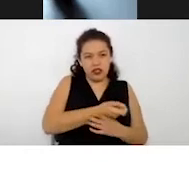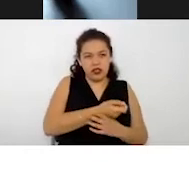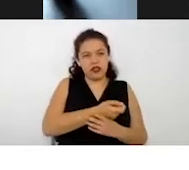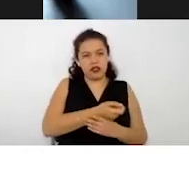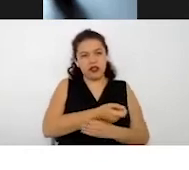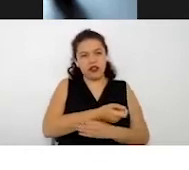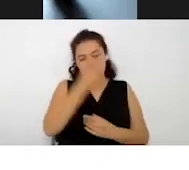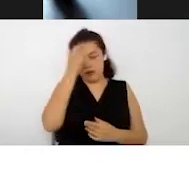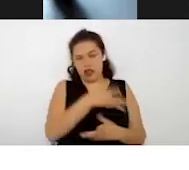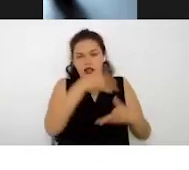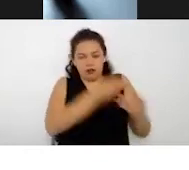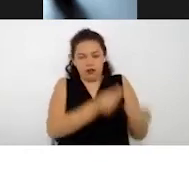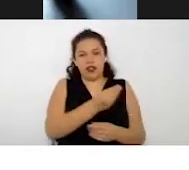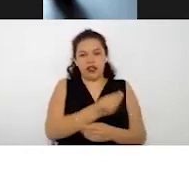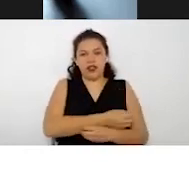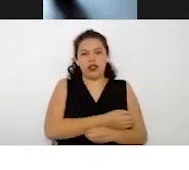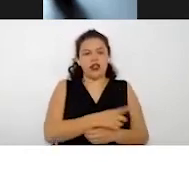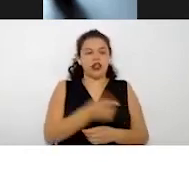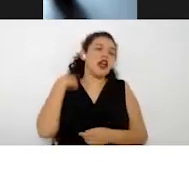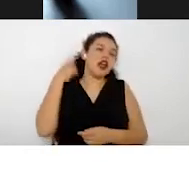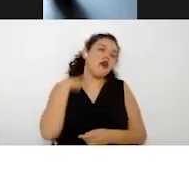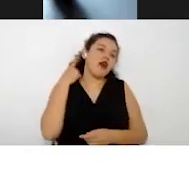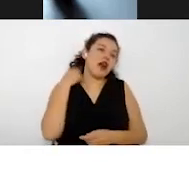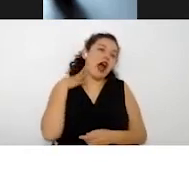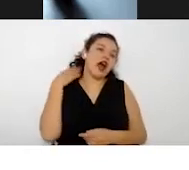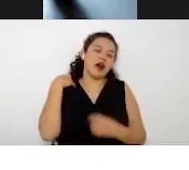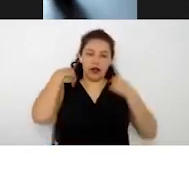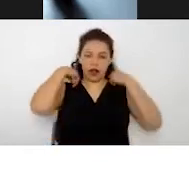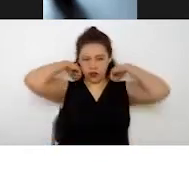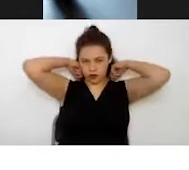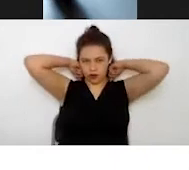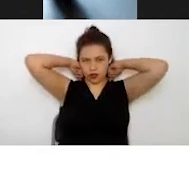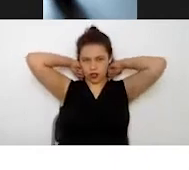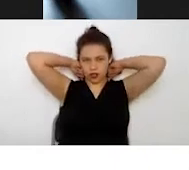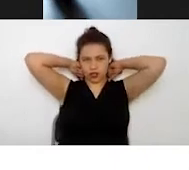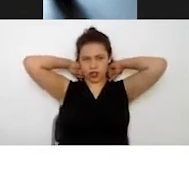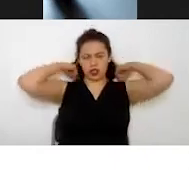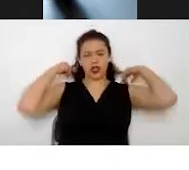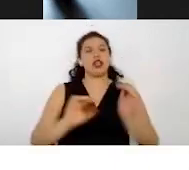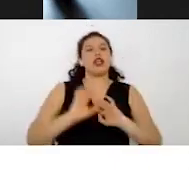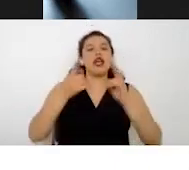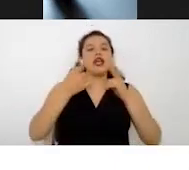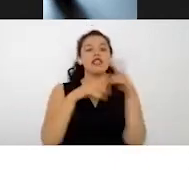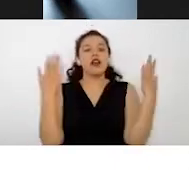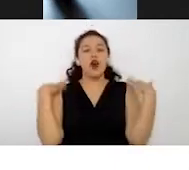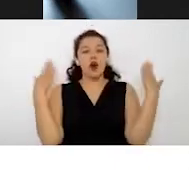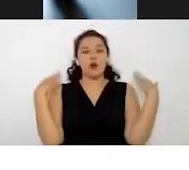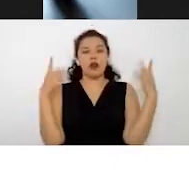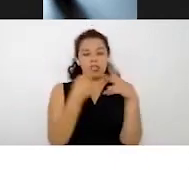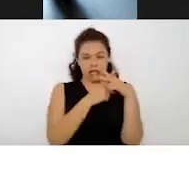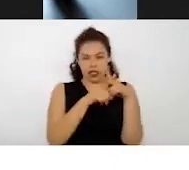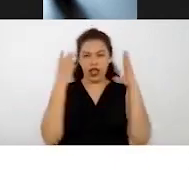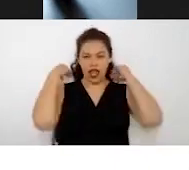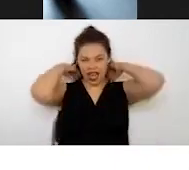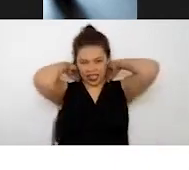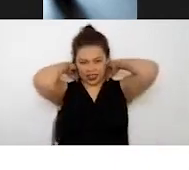como apretar, ¿no? Aquí por el cuello un poquito abajo. Exactamente, donde termina el cuello y comienzan mis hombros. Ajá. ¿Ok? El tórax.